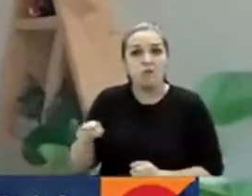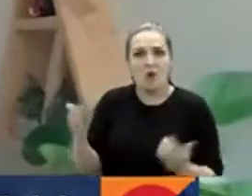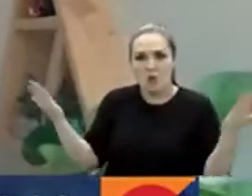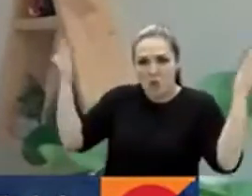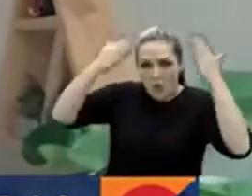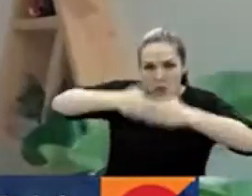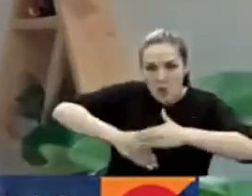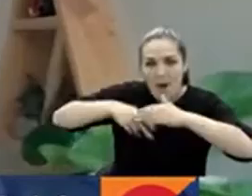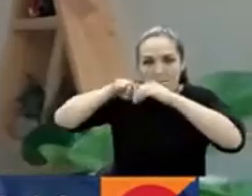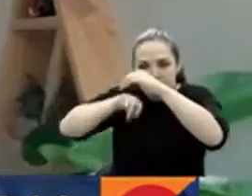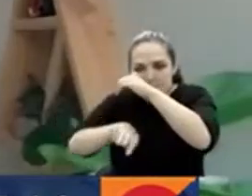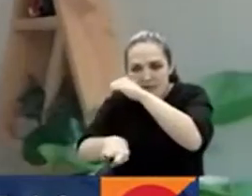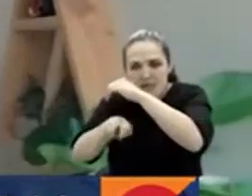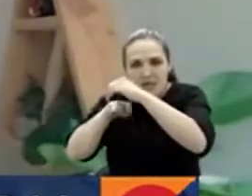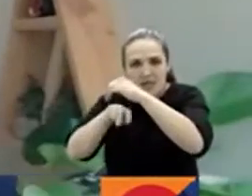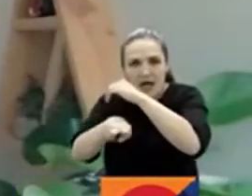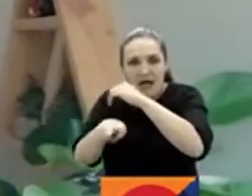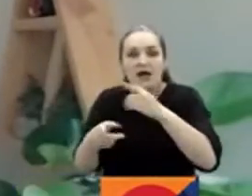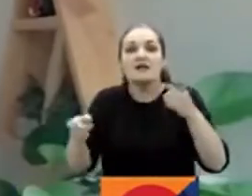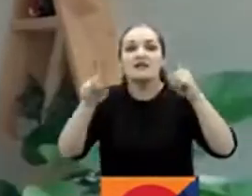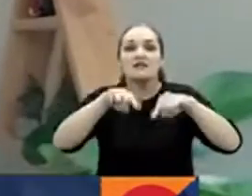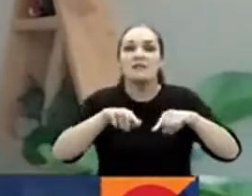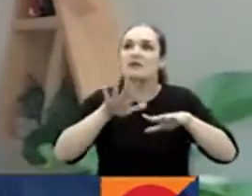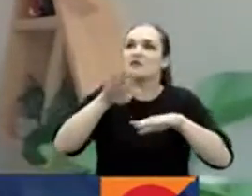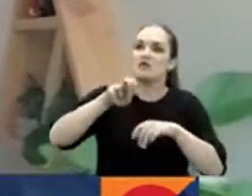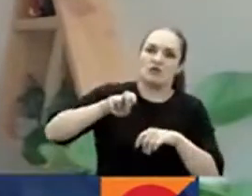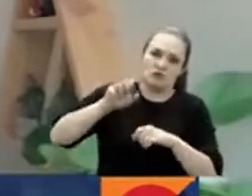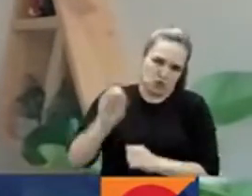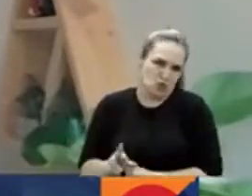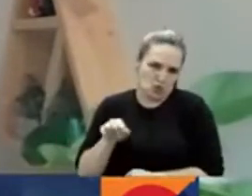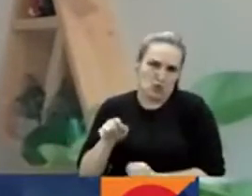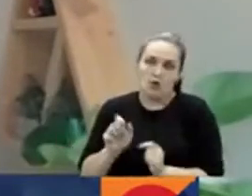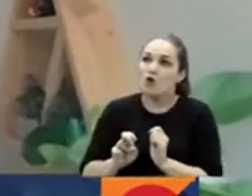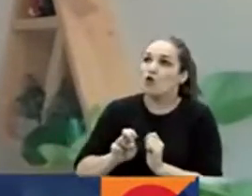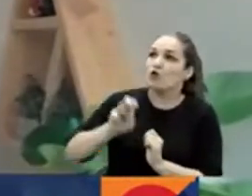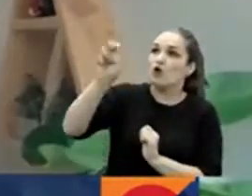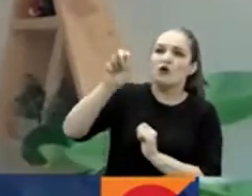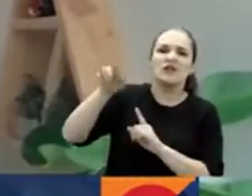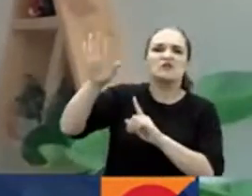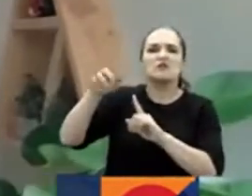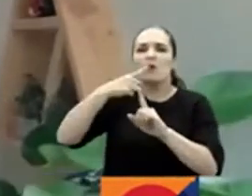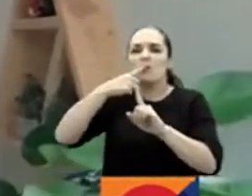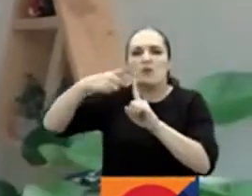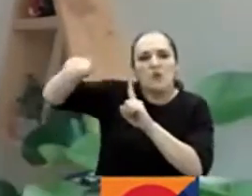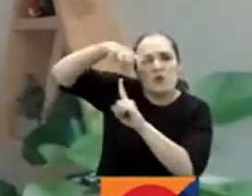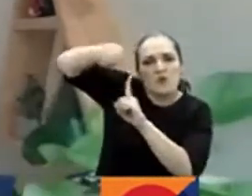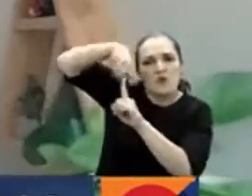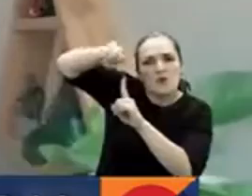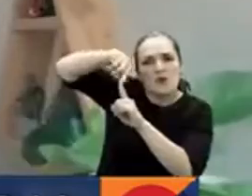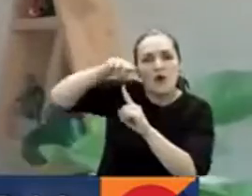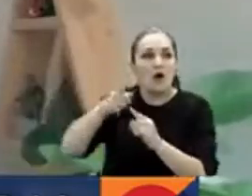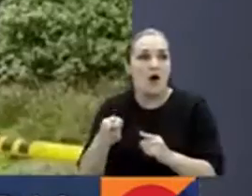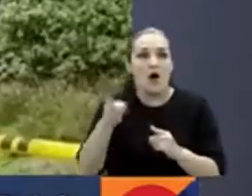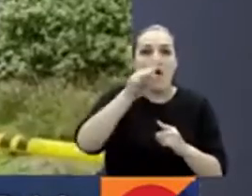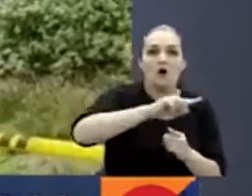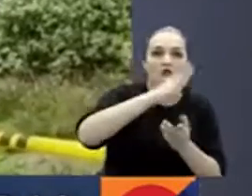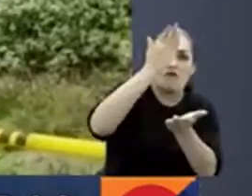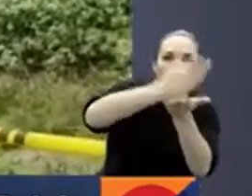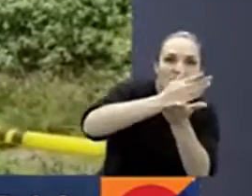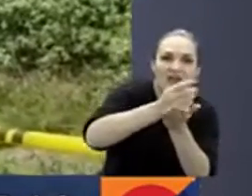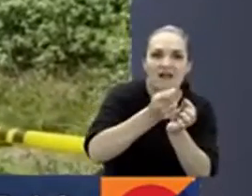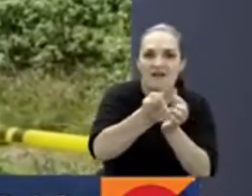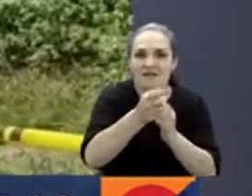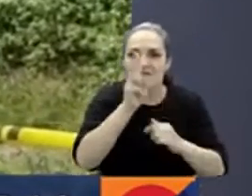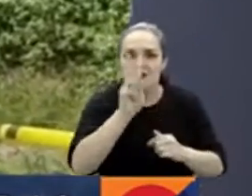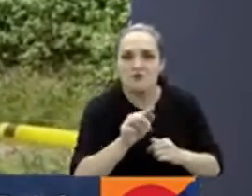en el sur, de los parques eólicos en el norte y el tráfico y trata de personas como las redes de narcotráfico en la frontera. En la zona